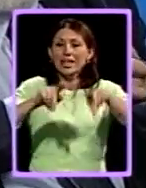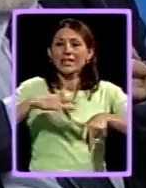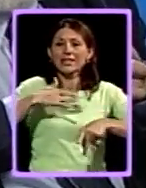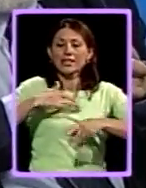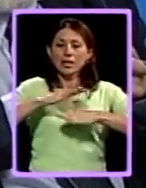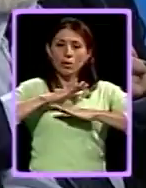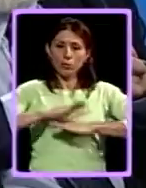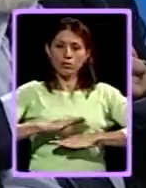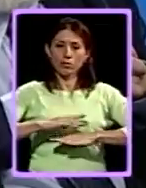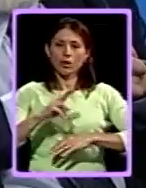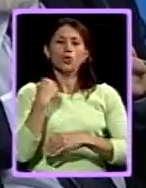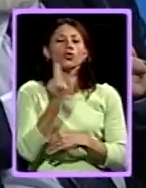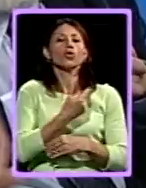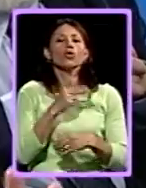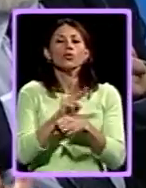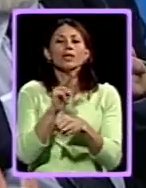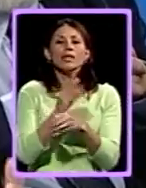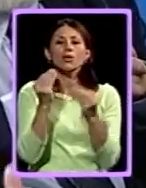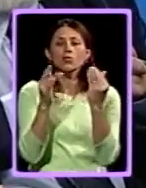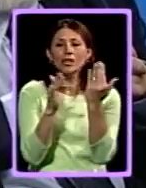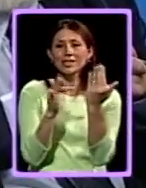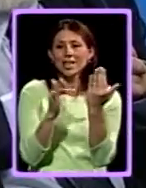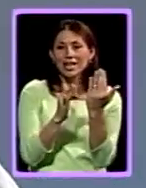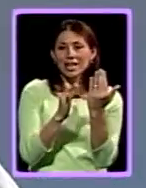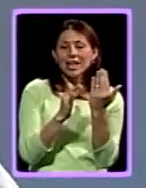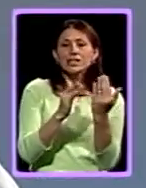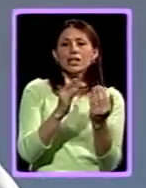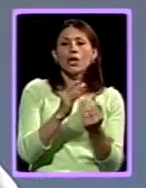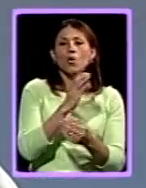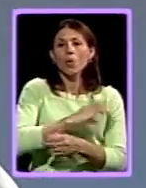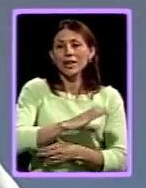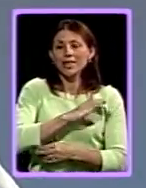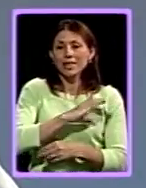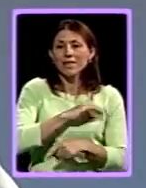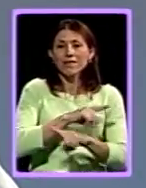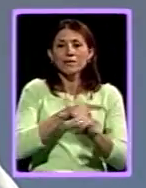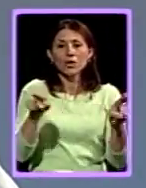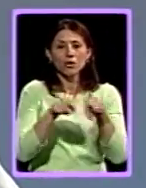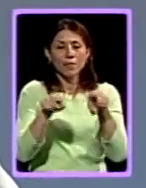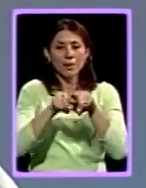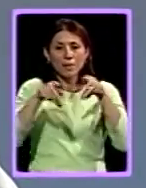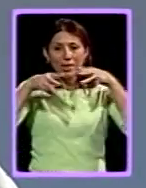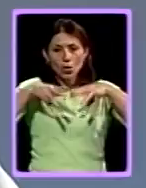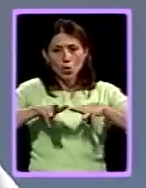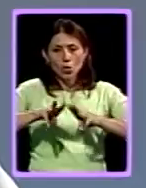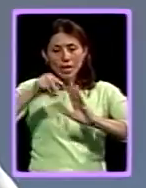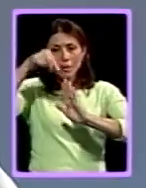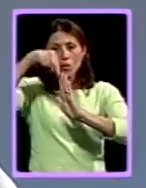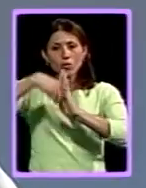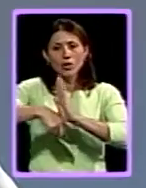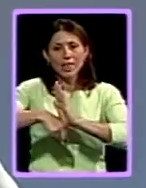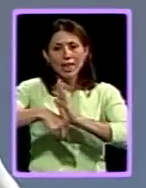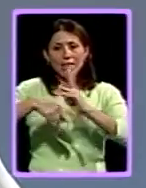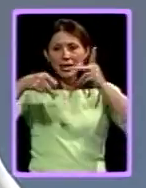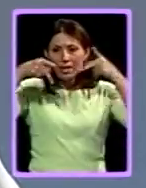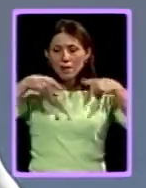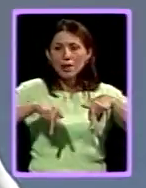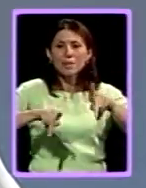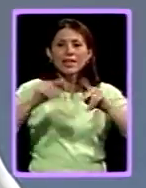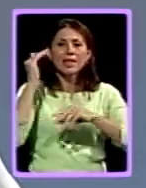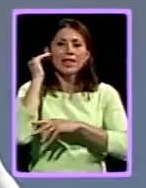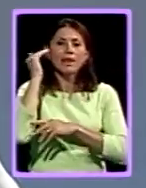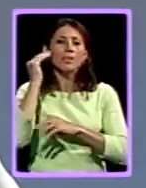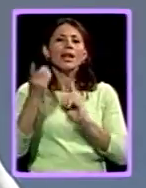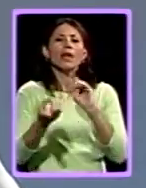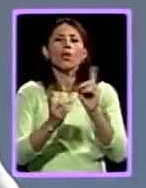todo cualitativas, pero también mucha metodología de profundidad, por ejemplo, que permite determinar cuáles son